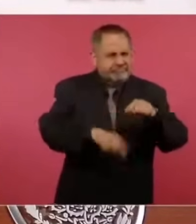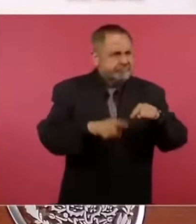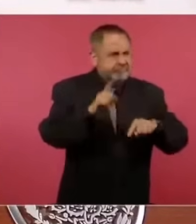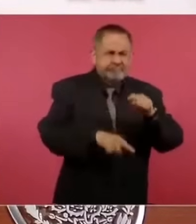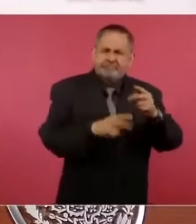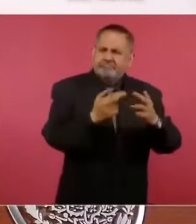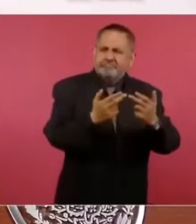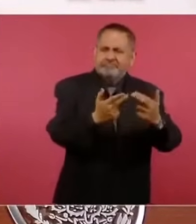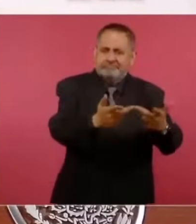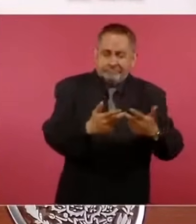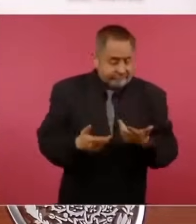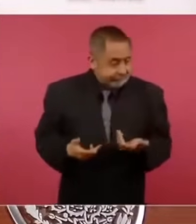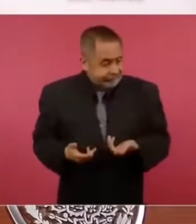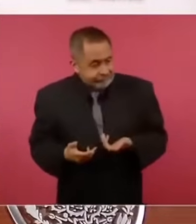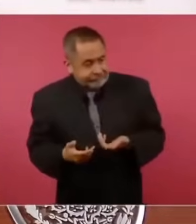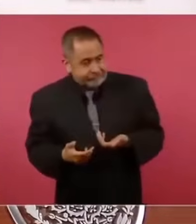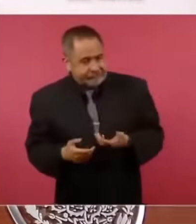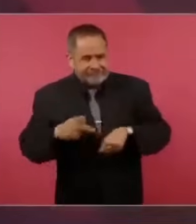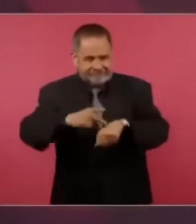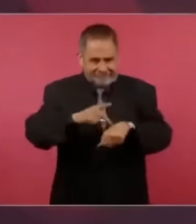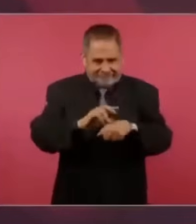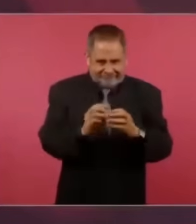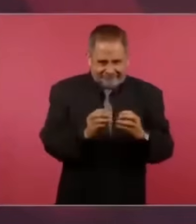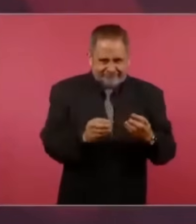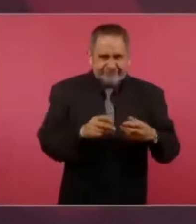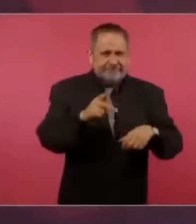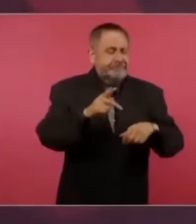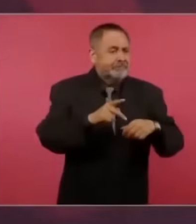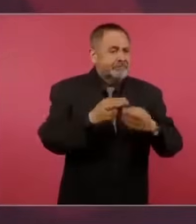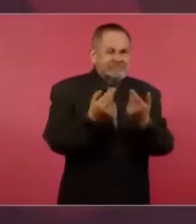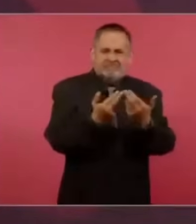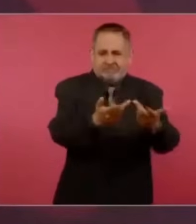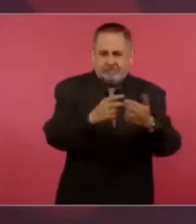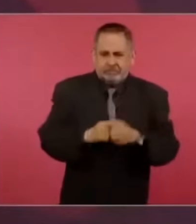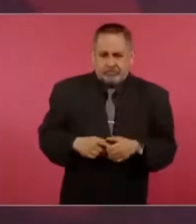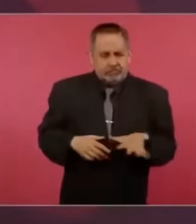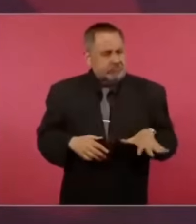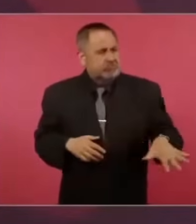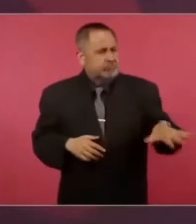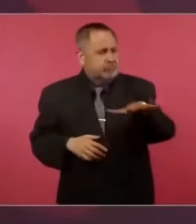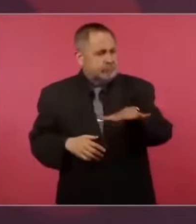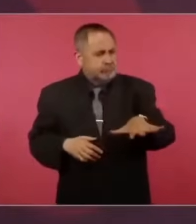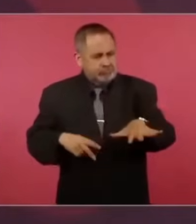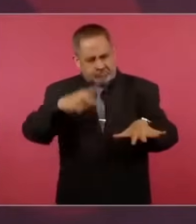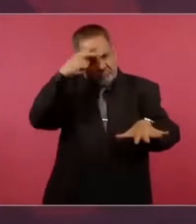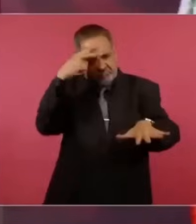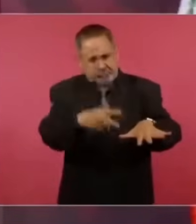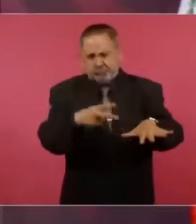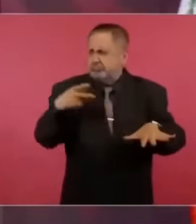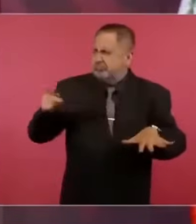explotando la grava y la arena del paraíso mexicano